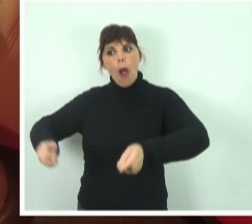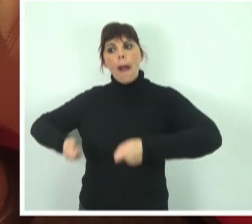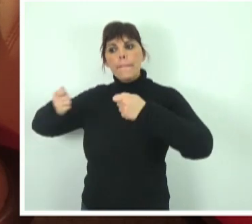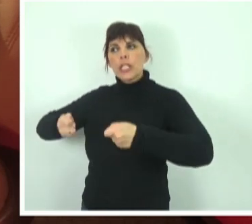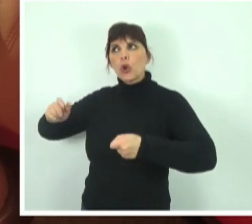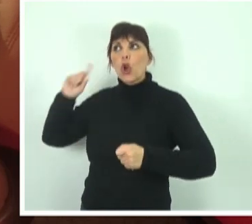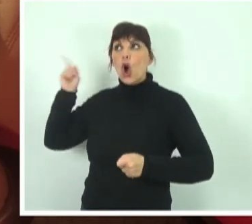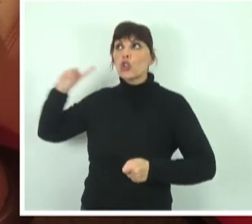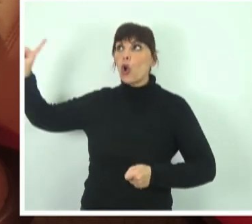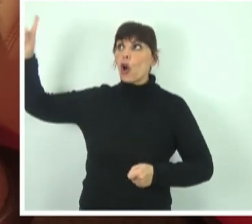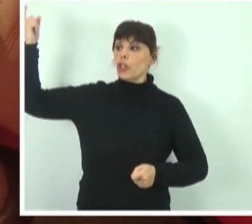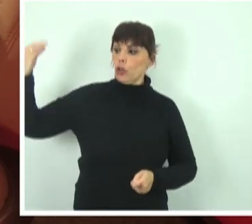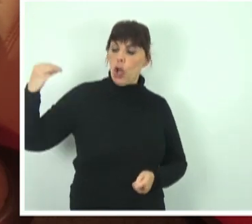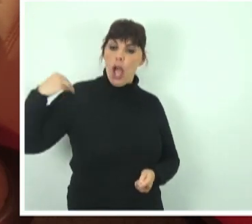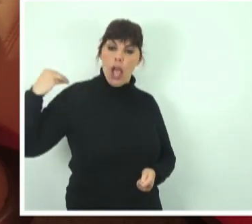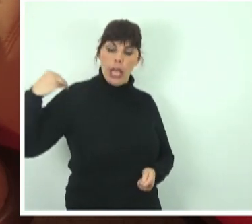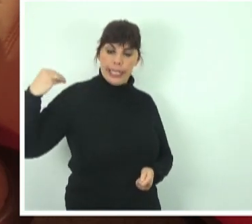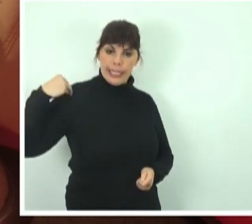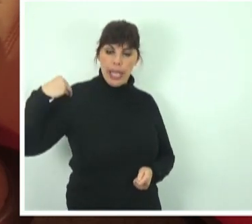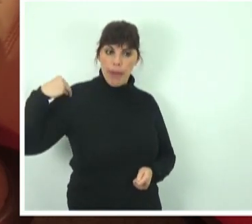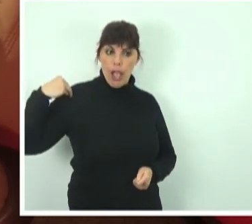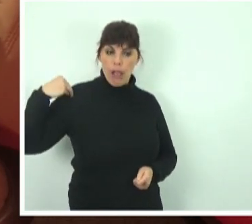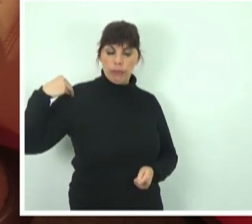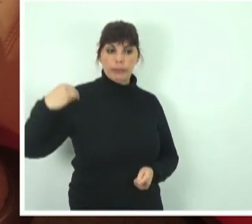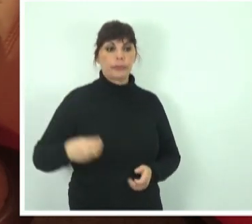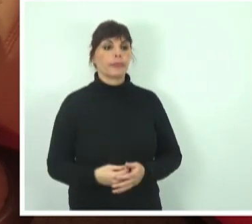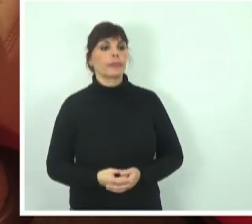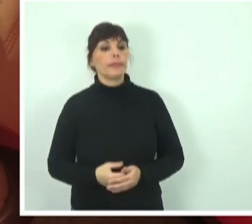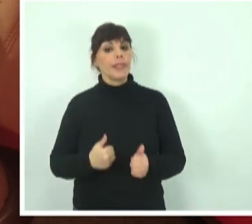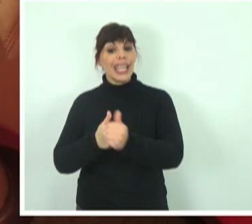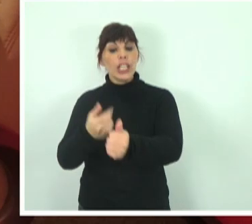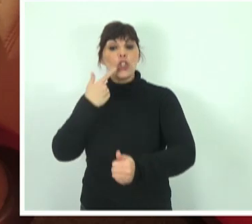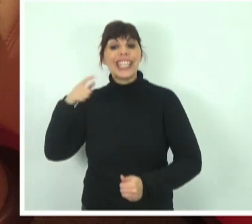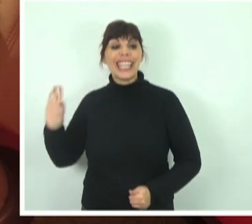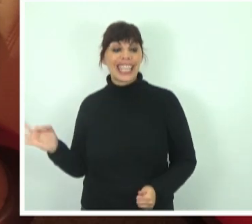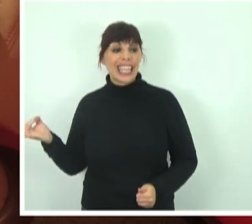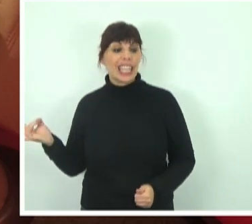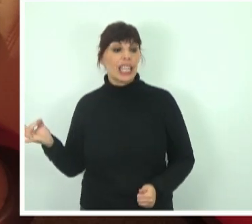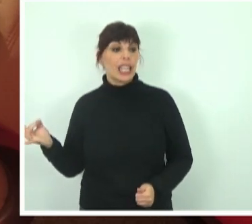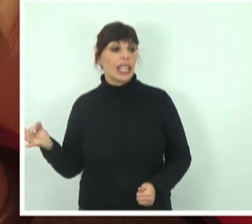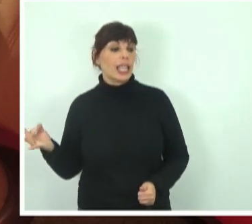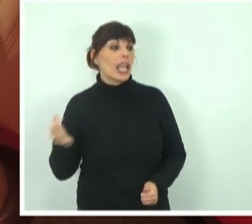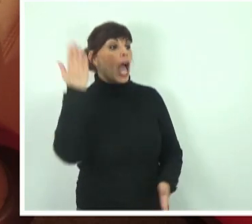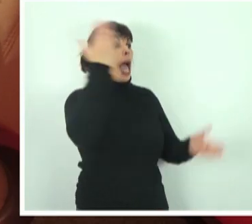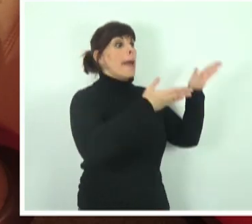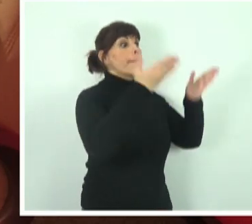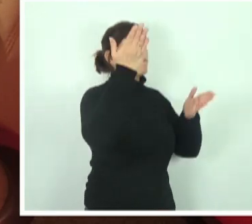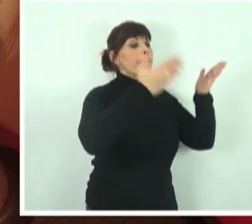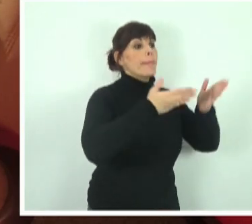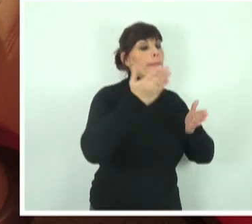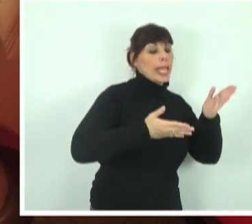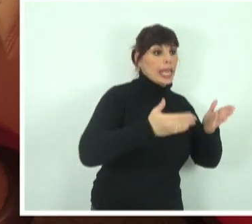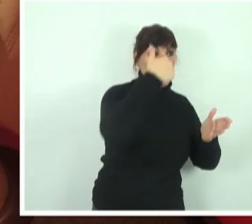Hechos 13, versículo 2. Apartadme a Bernabé y a Saulo para la obra. Uno tiene que